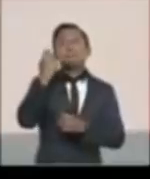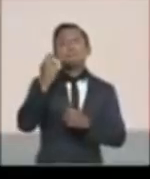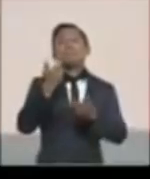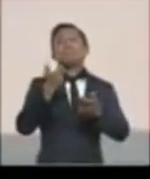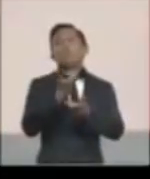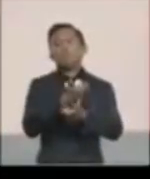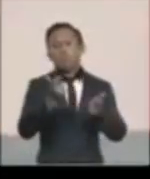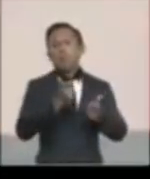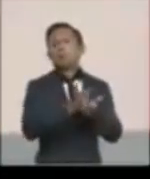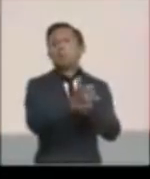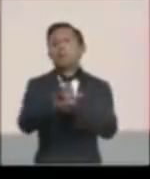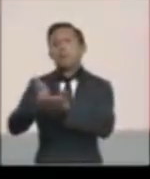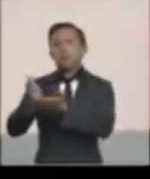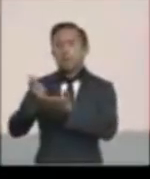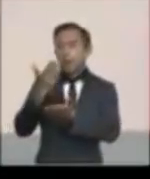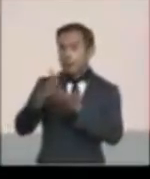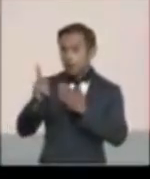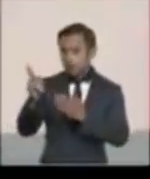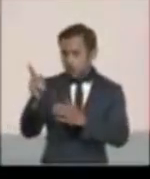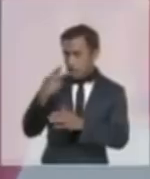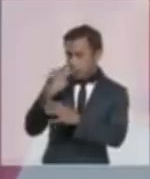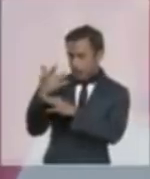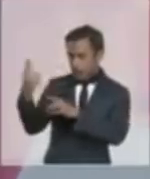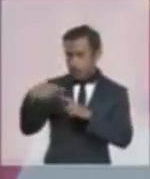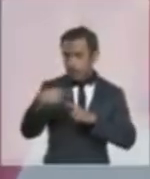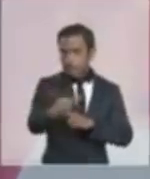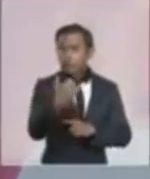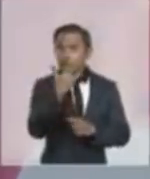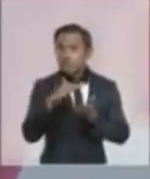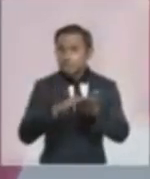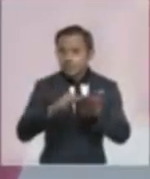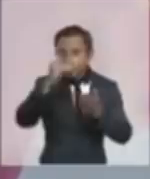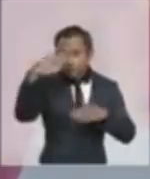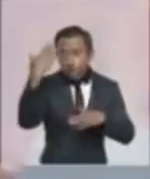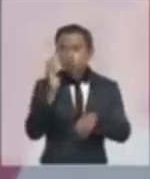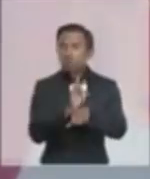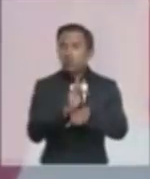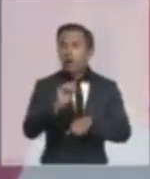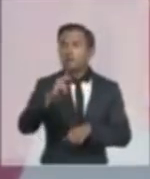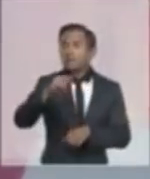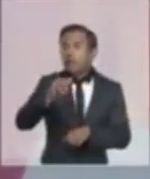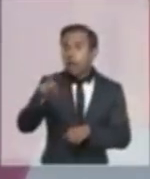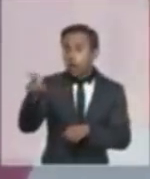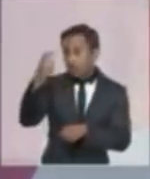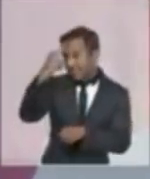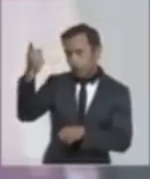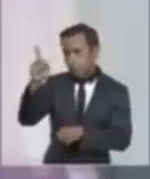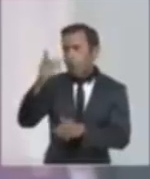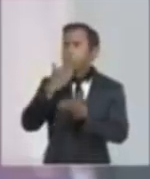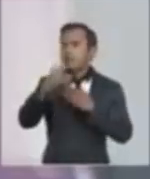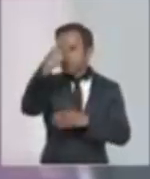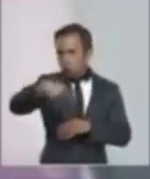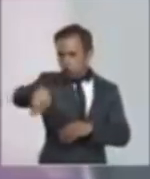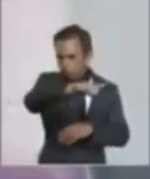es él el que la tiene que proponer, creo que es parte de los mexicanos. Gracias, candidato. Azucena. Gracias, Denise. Para el candidato